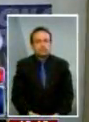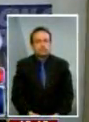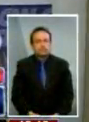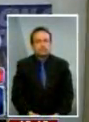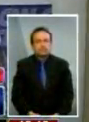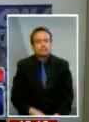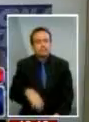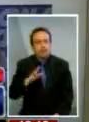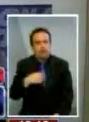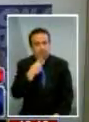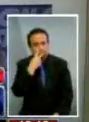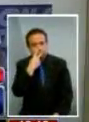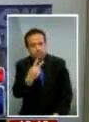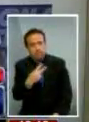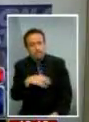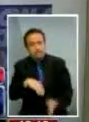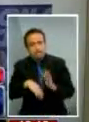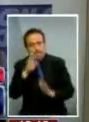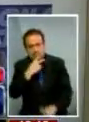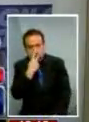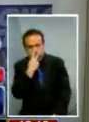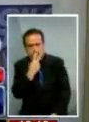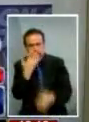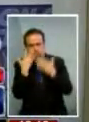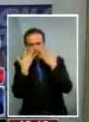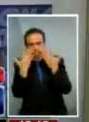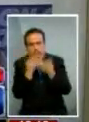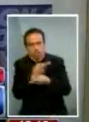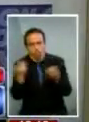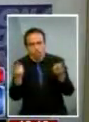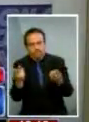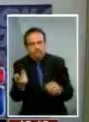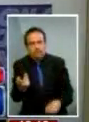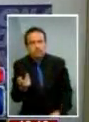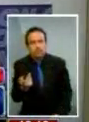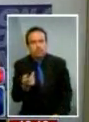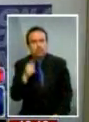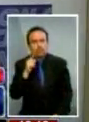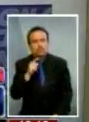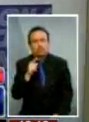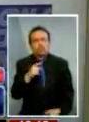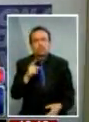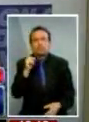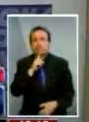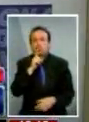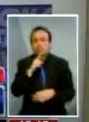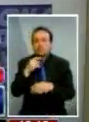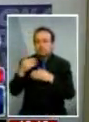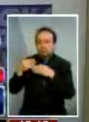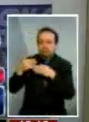hechos que llaman más a la atención pública lo que acontece en los últimos días.